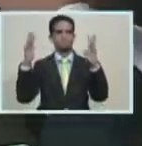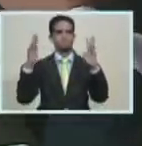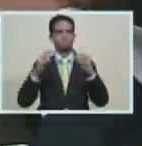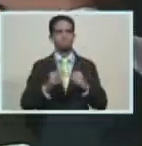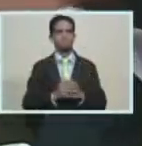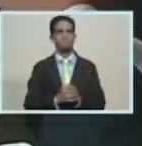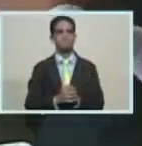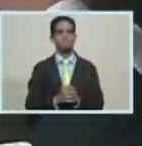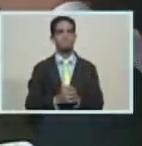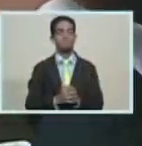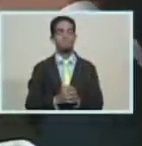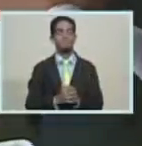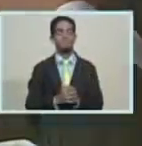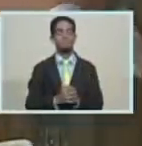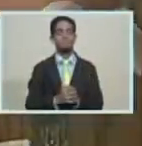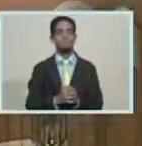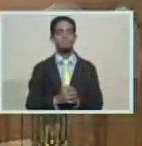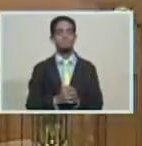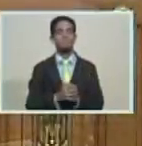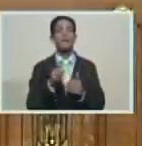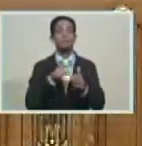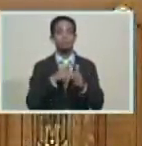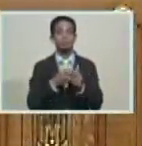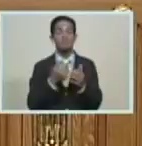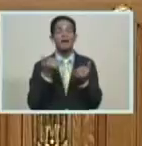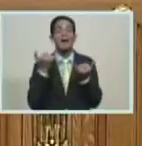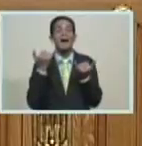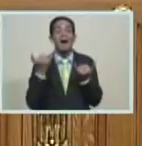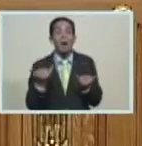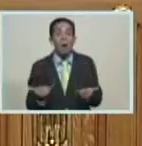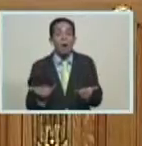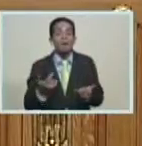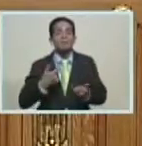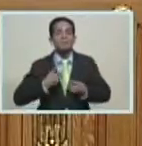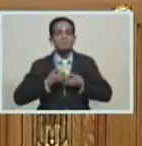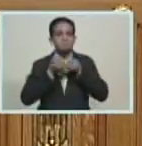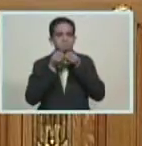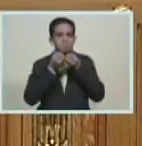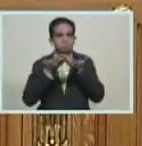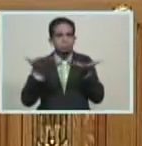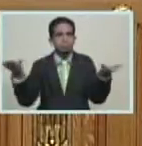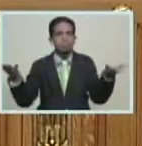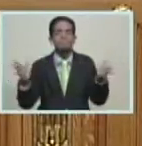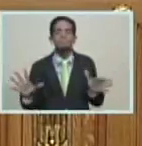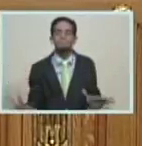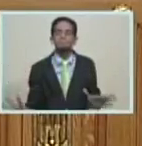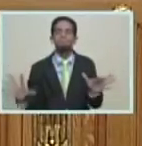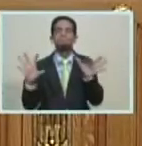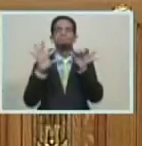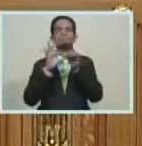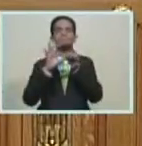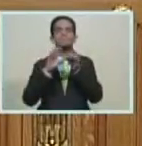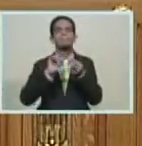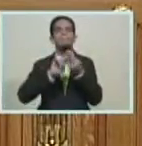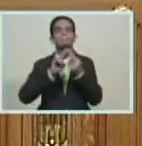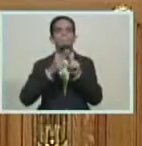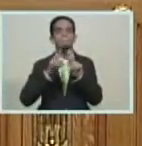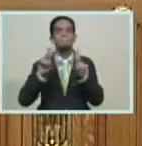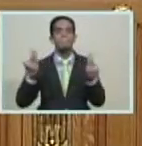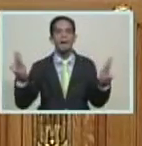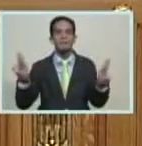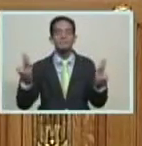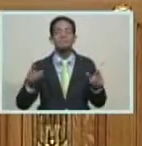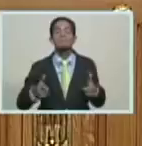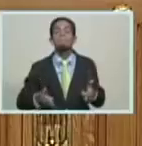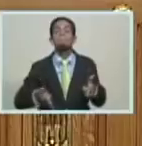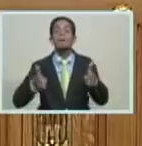Así que anuncio una amplia política de reencuentro y pacificación que permita que los